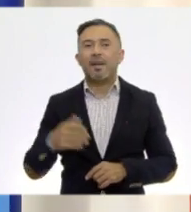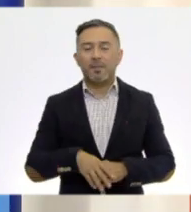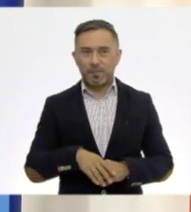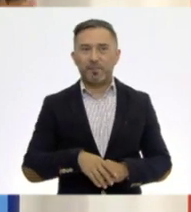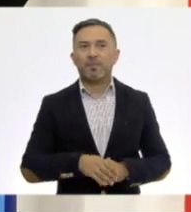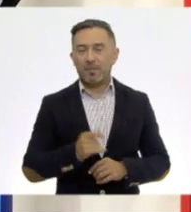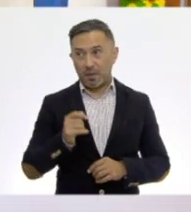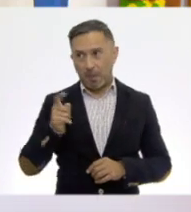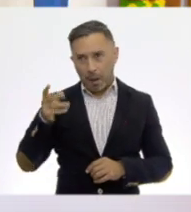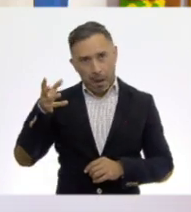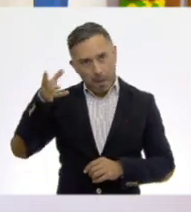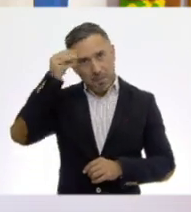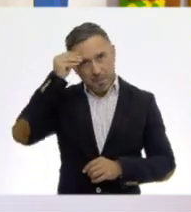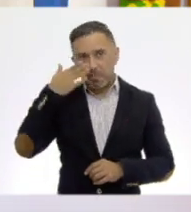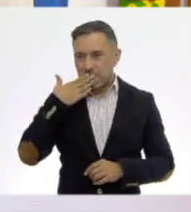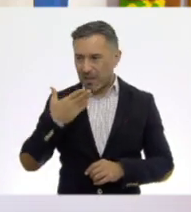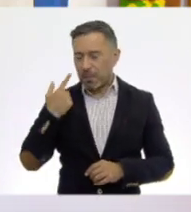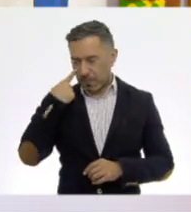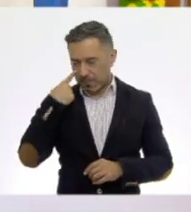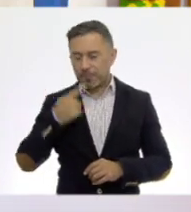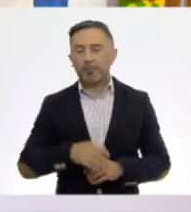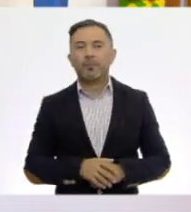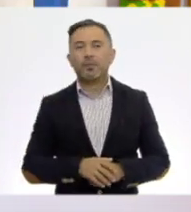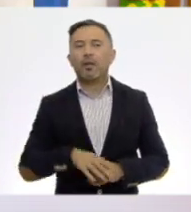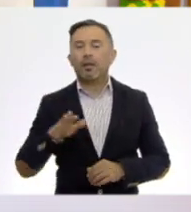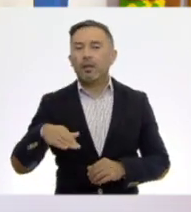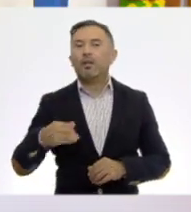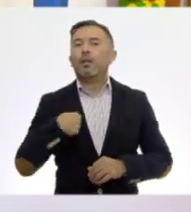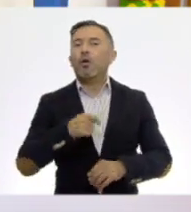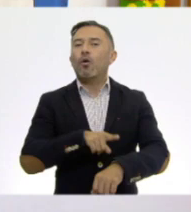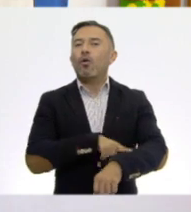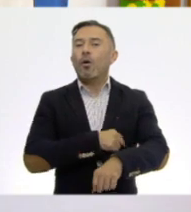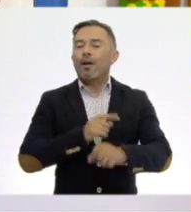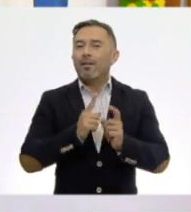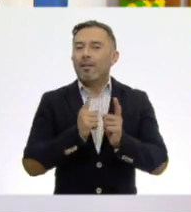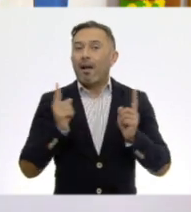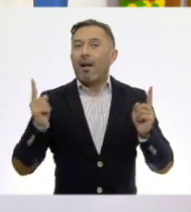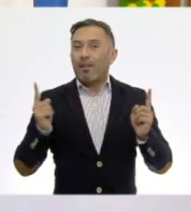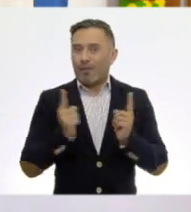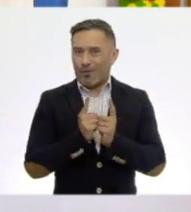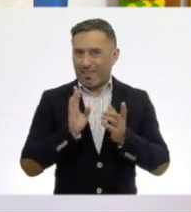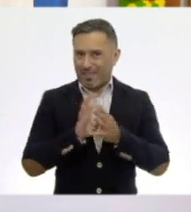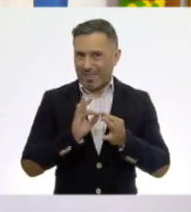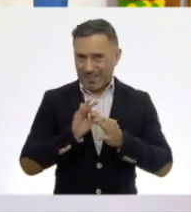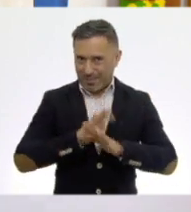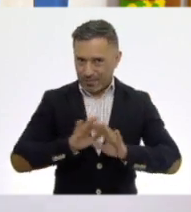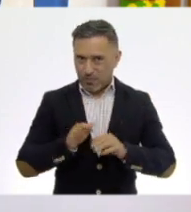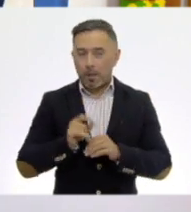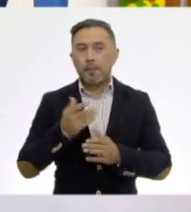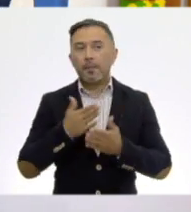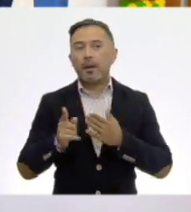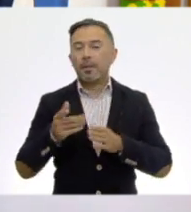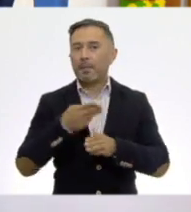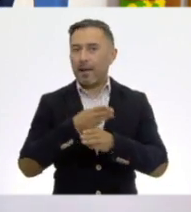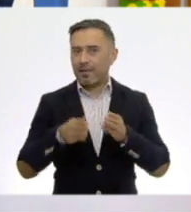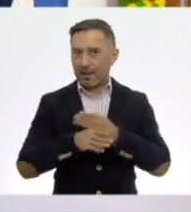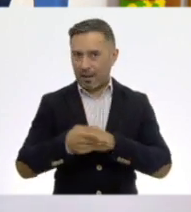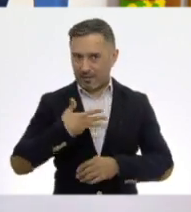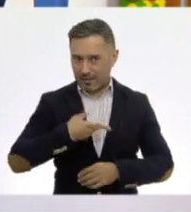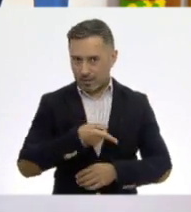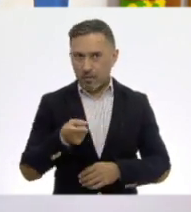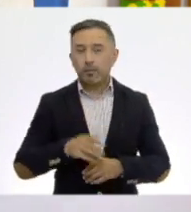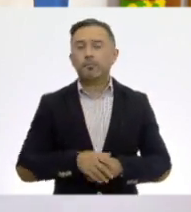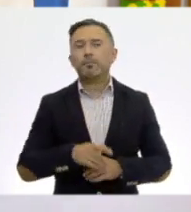mira... ¿Qué te parece si, como ya vimos lo de longitudes y tenemos este material, ¿qué te parece si me